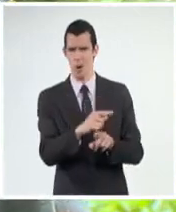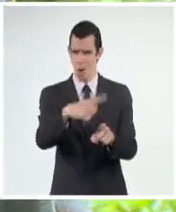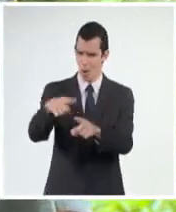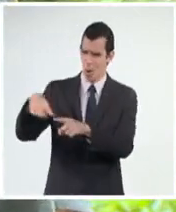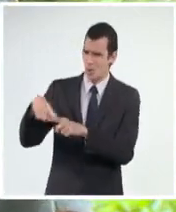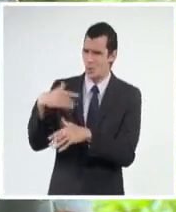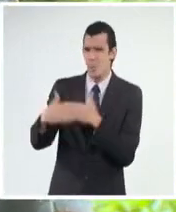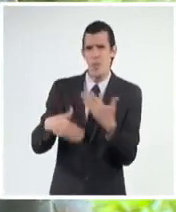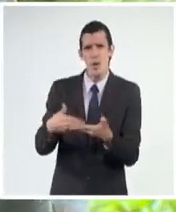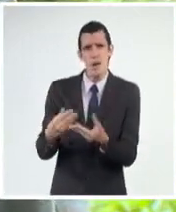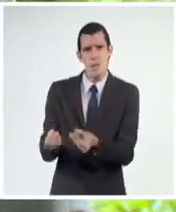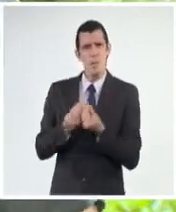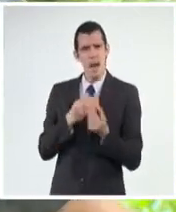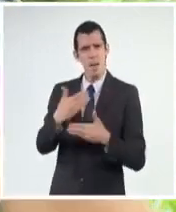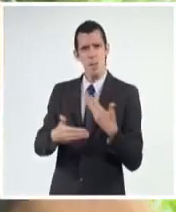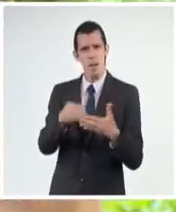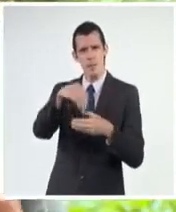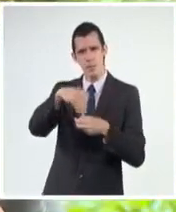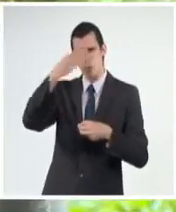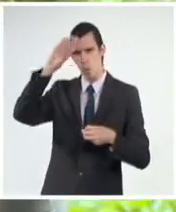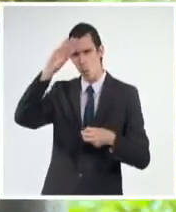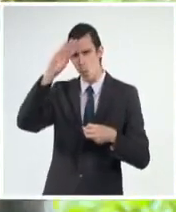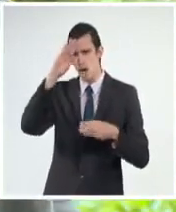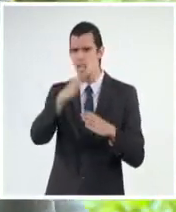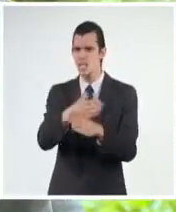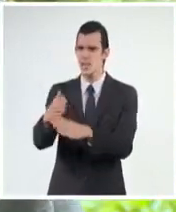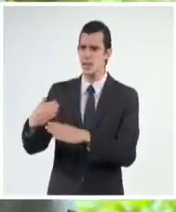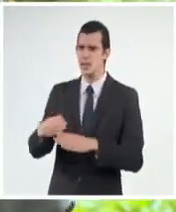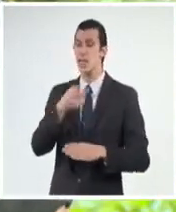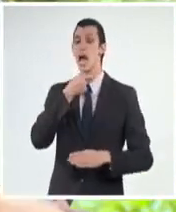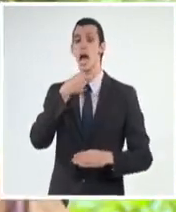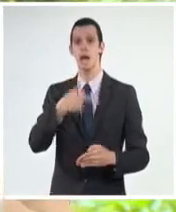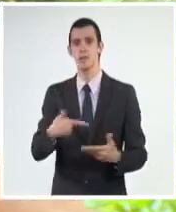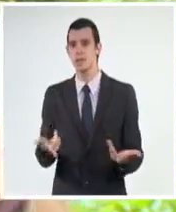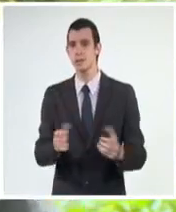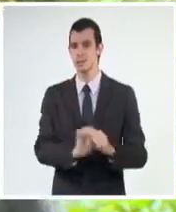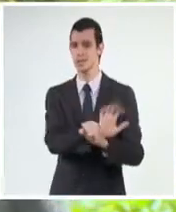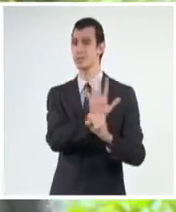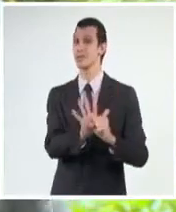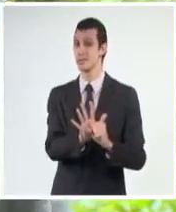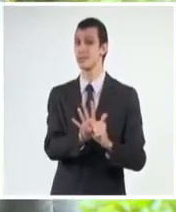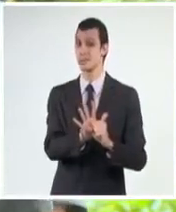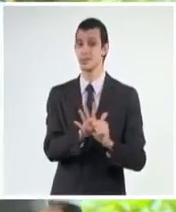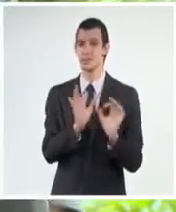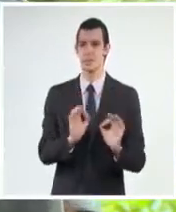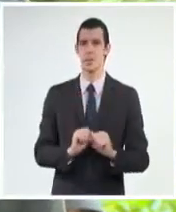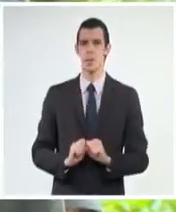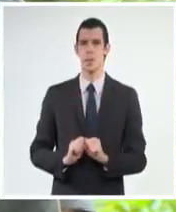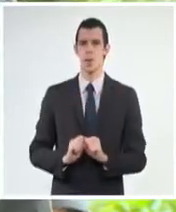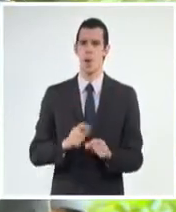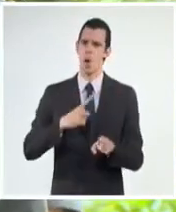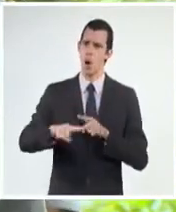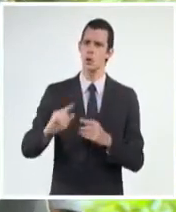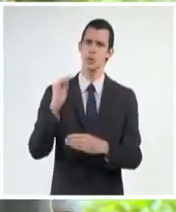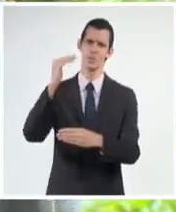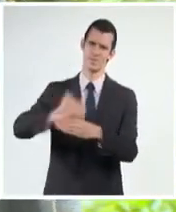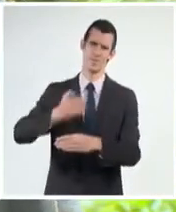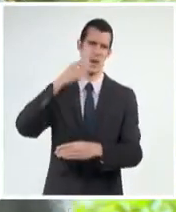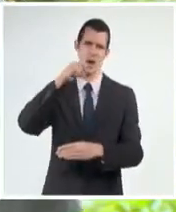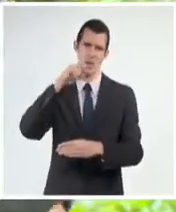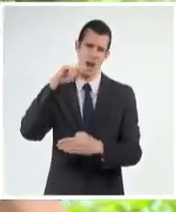impactan en nuestro país, realidades como esta pandemia global, el recrudecimiento mantenido del